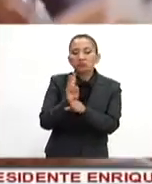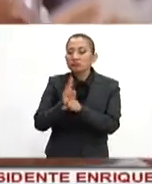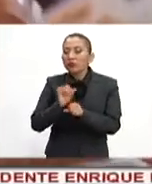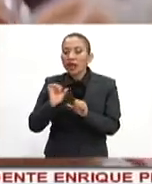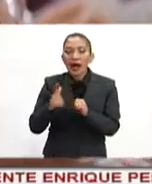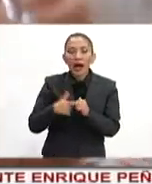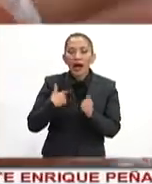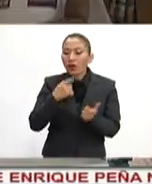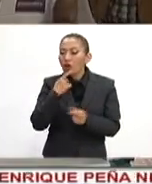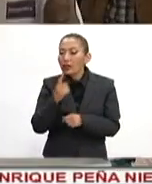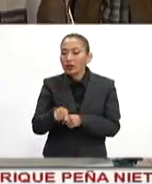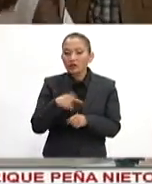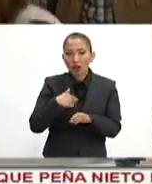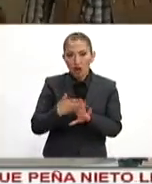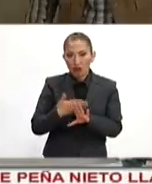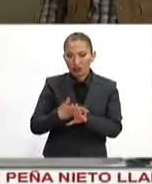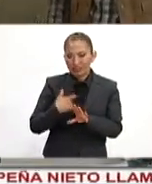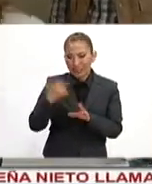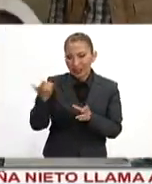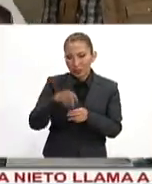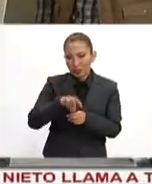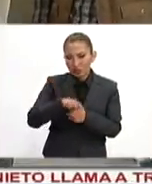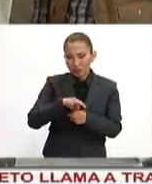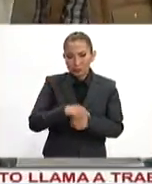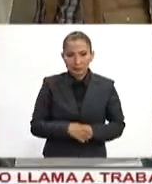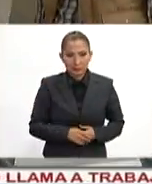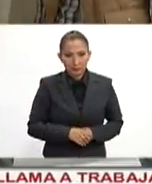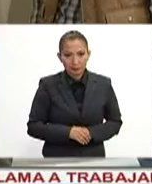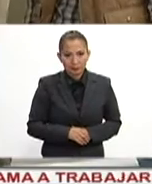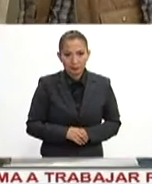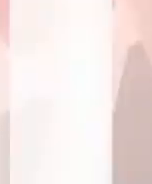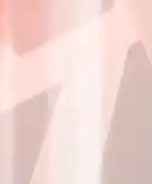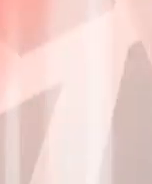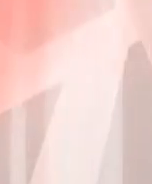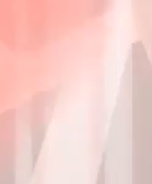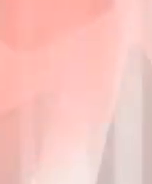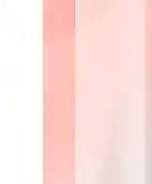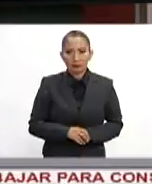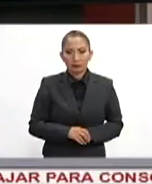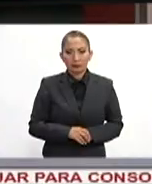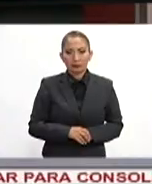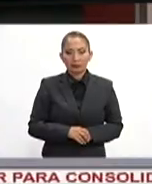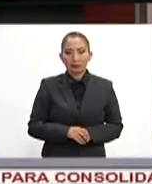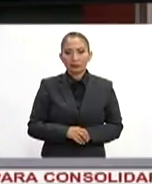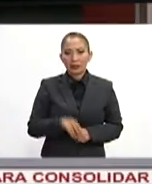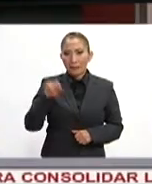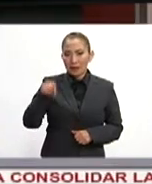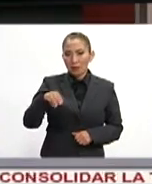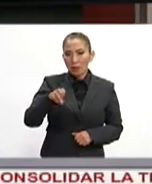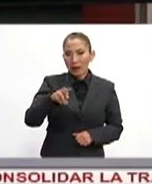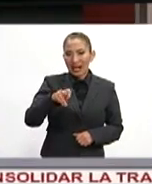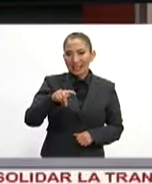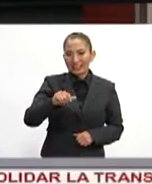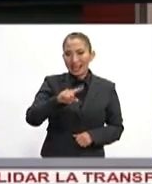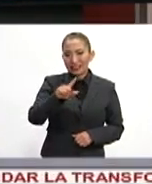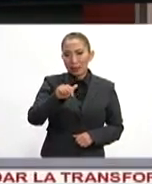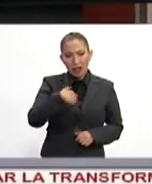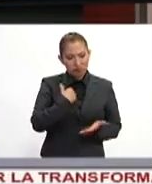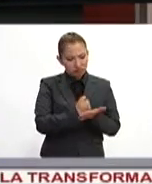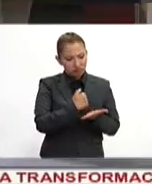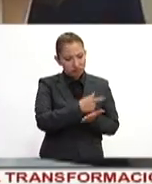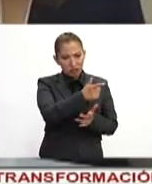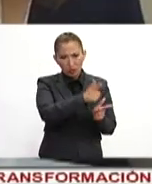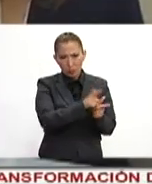atender las denuncias constitutivas de delitos electorales. Luego de que Margarita Zavala exigiera al